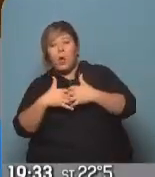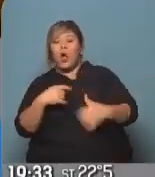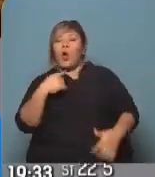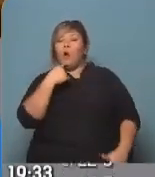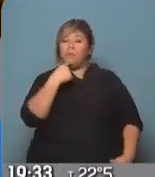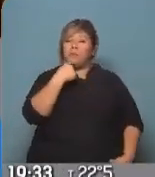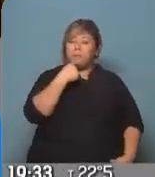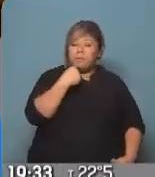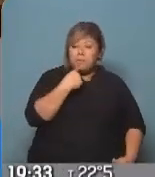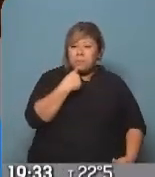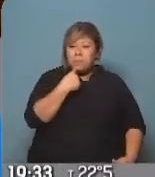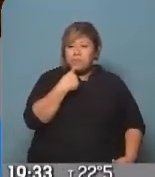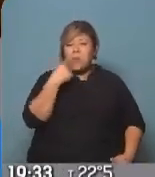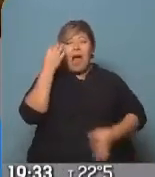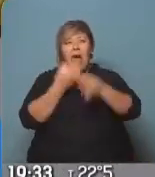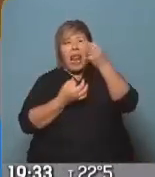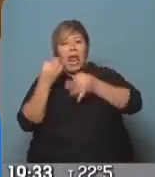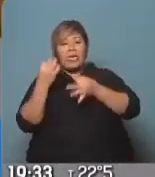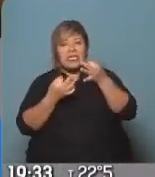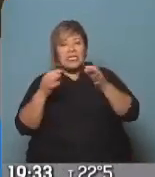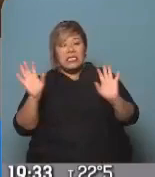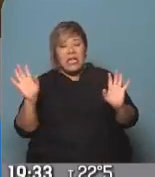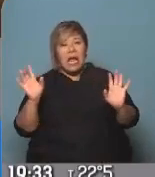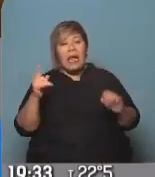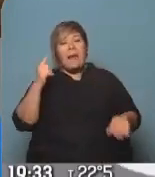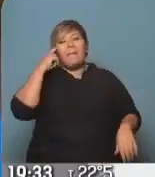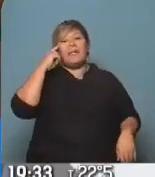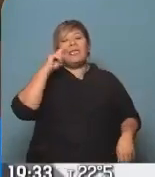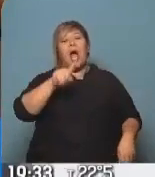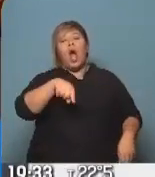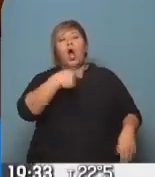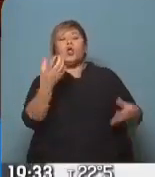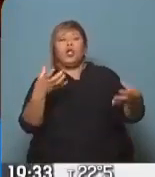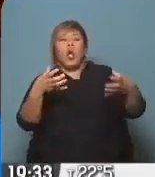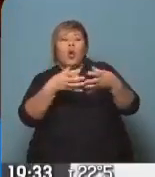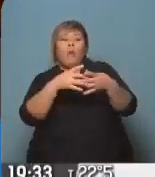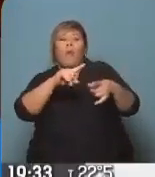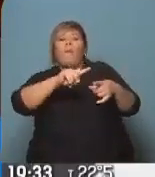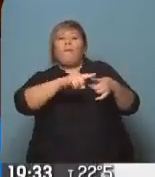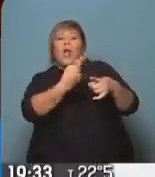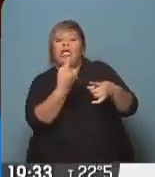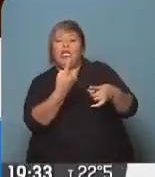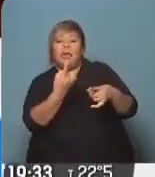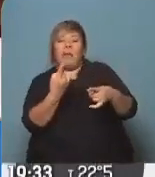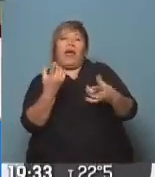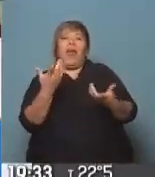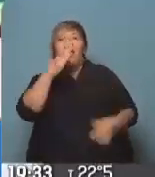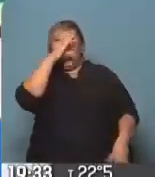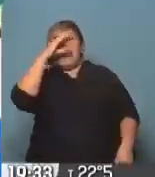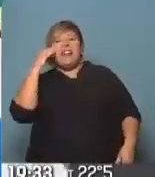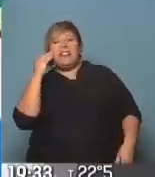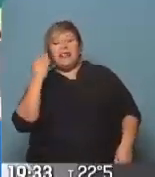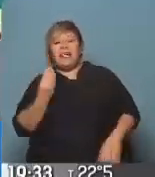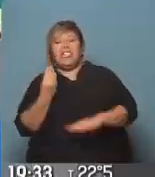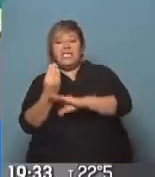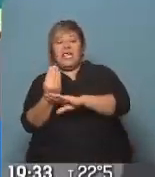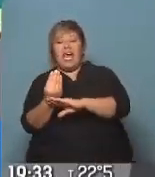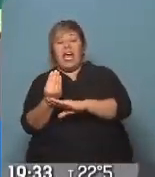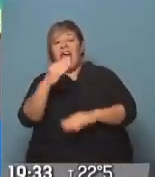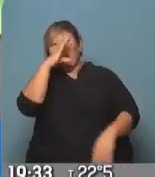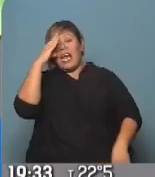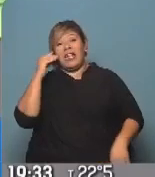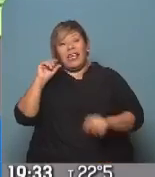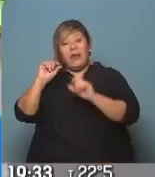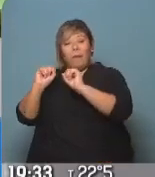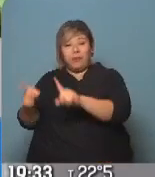escenario nacional, no es que aparece una tercera fuerza entre el candidato de Cristina por un lado, sino que ya está hace